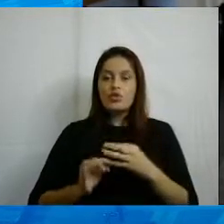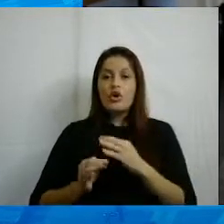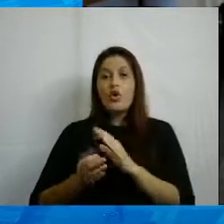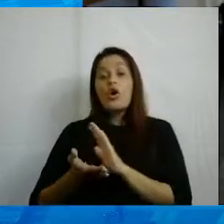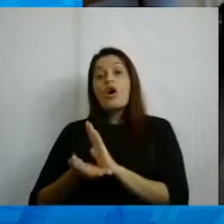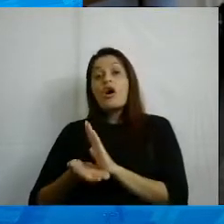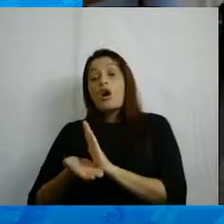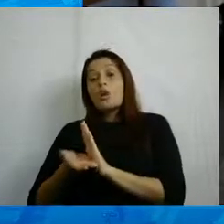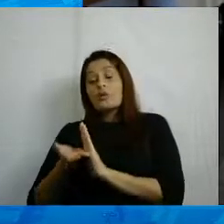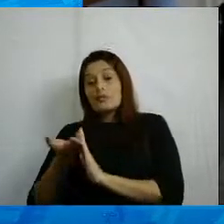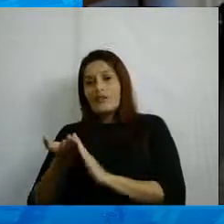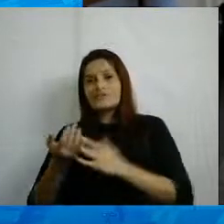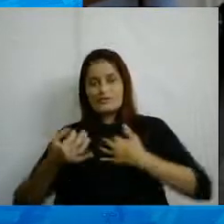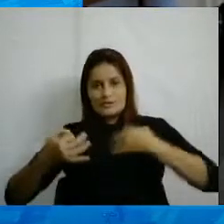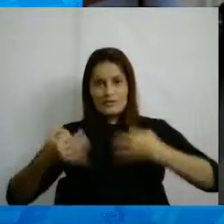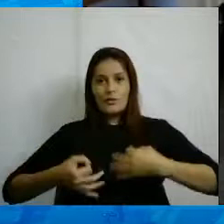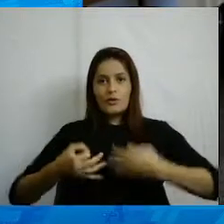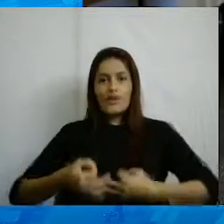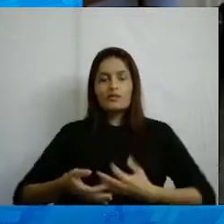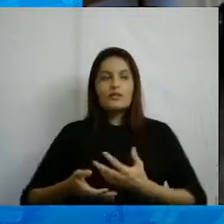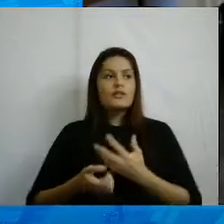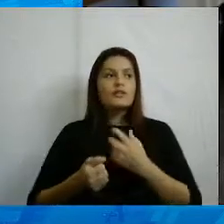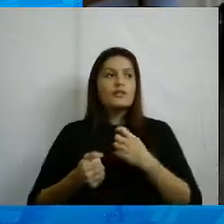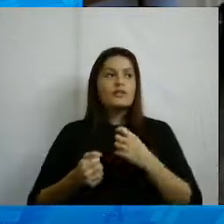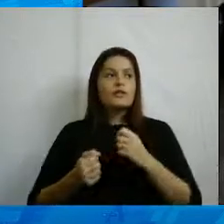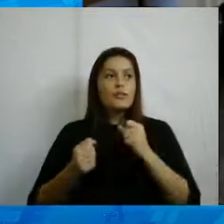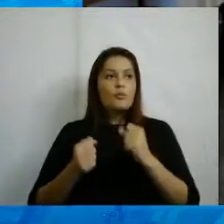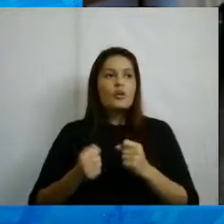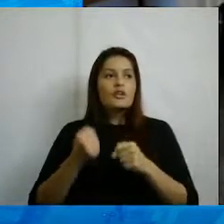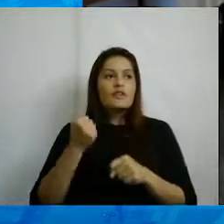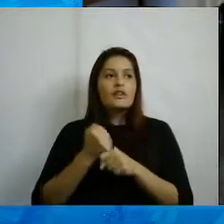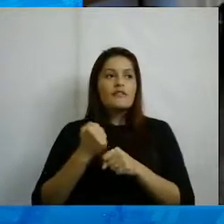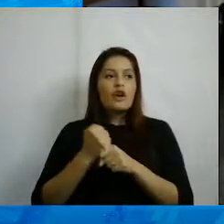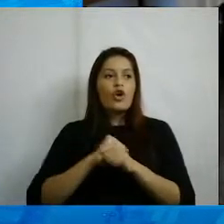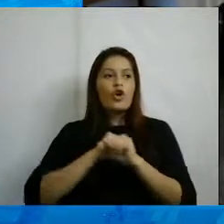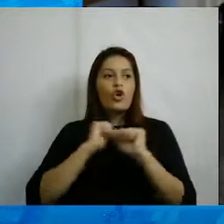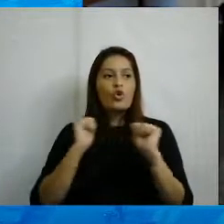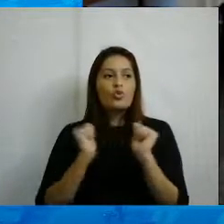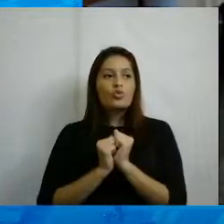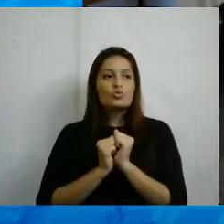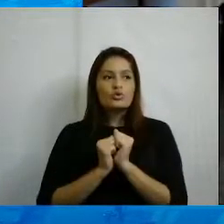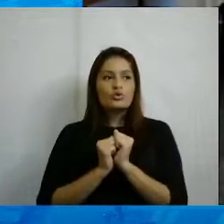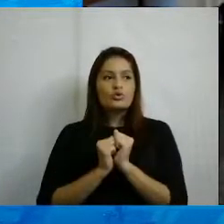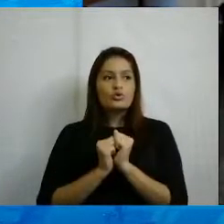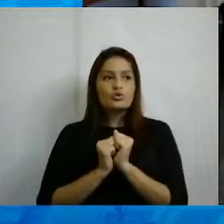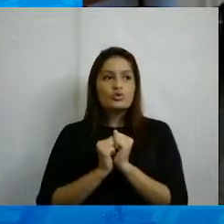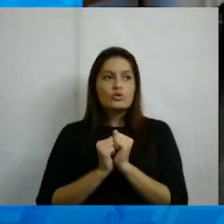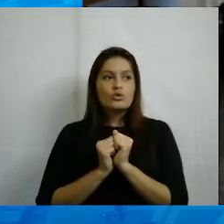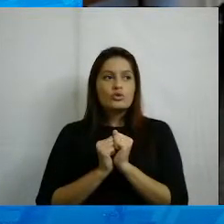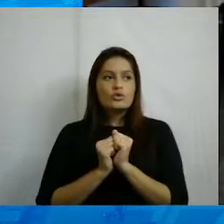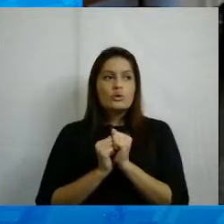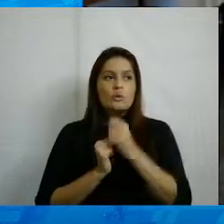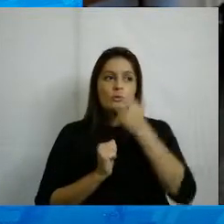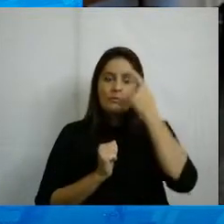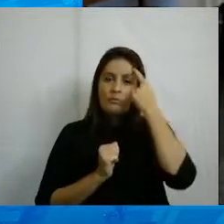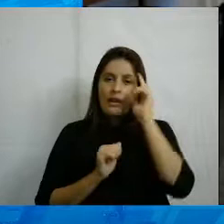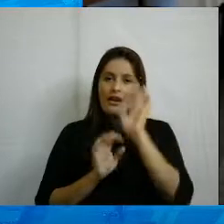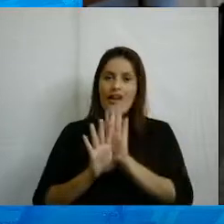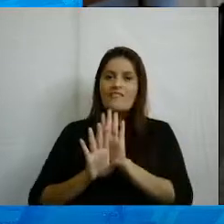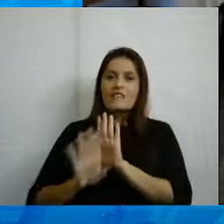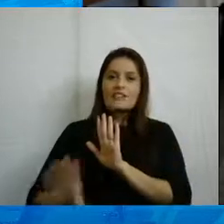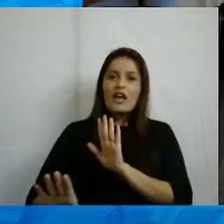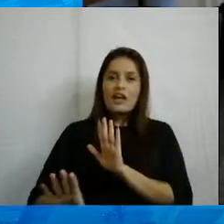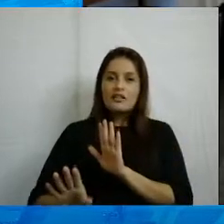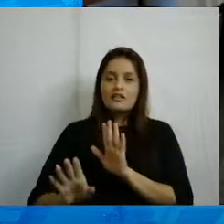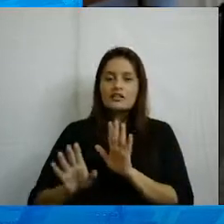de seguridad y hacer trabajos conjuntos, coordinados, para evitar parcelazos, para evitar también conflictos mayores